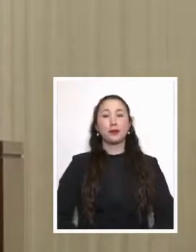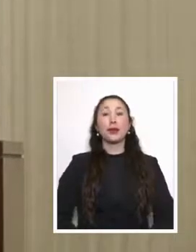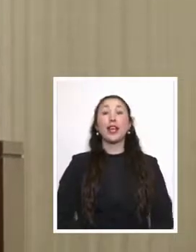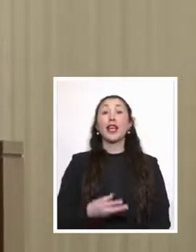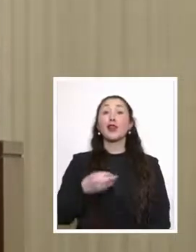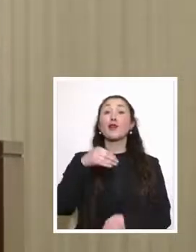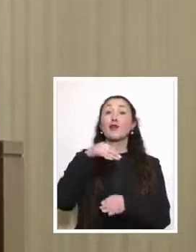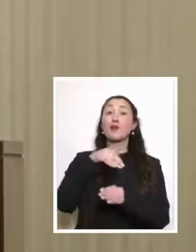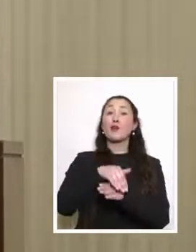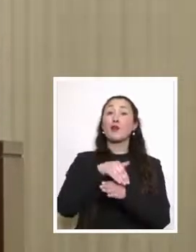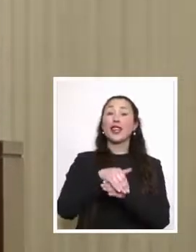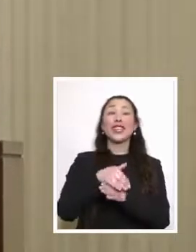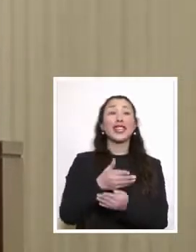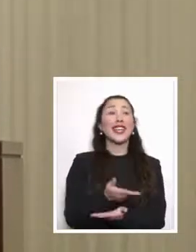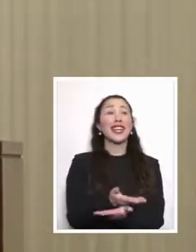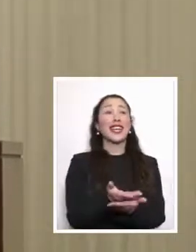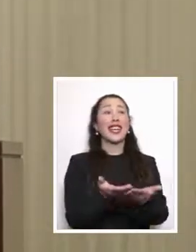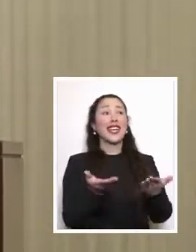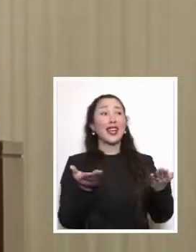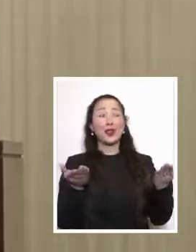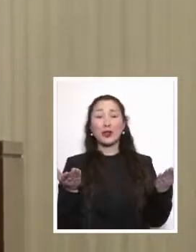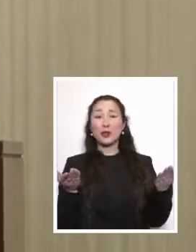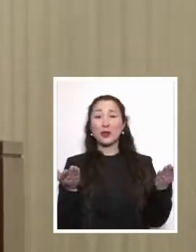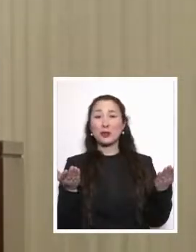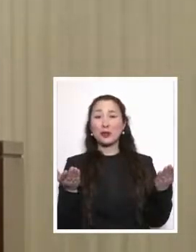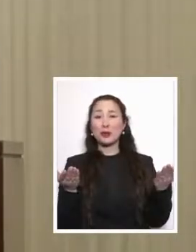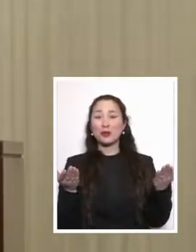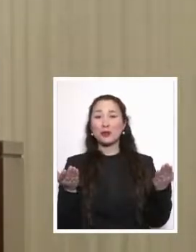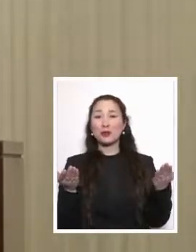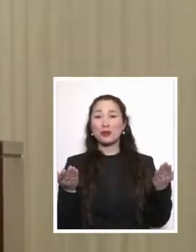Muy buenas tardes a todas y a todos.